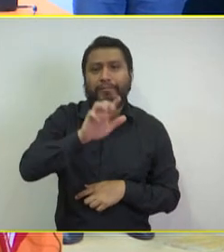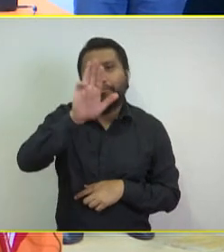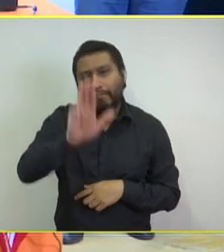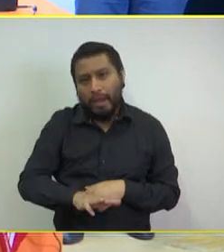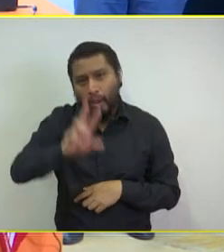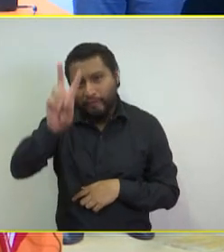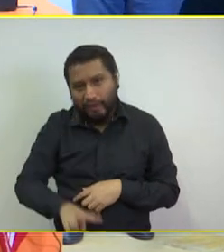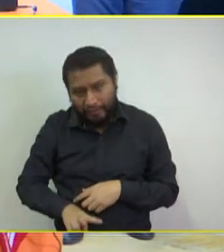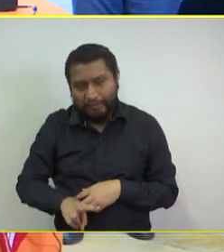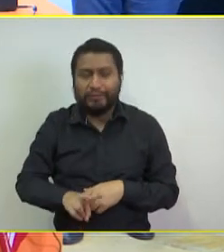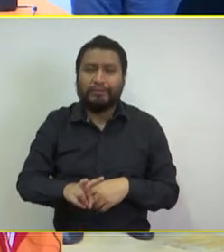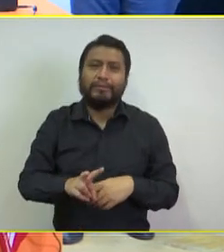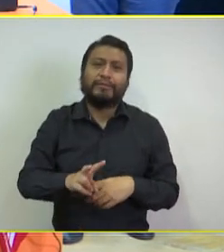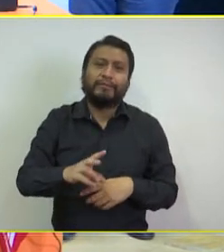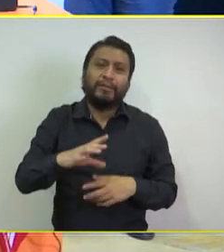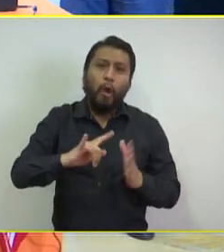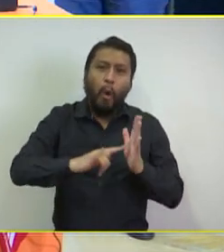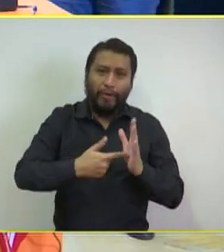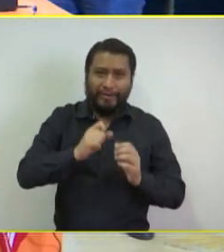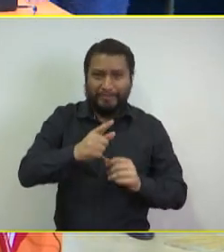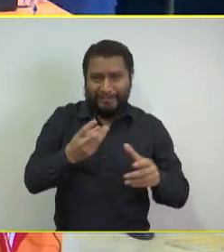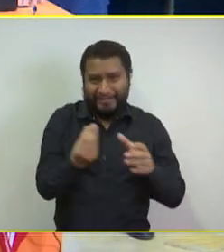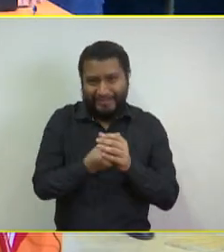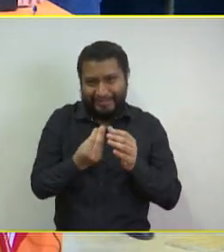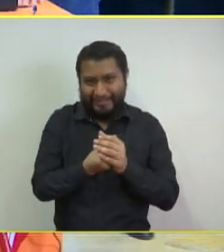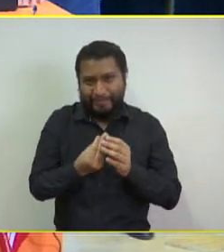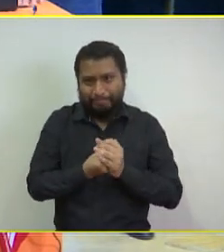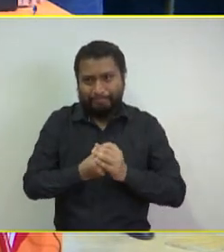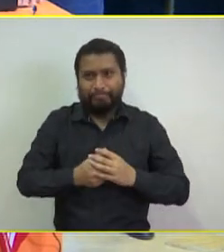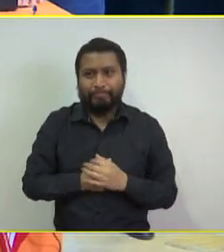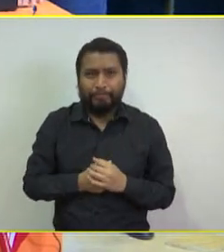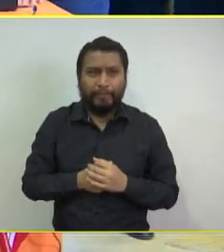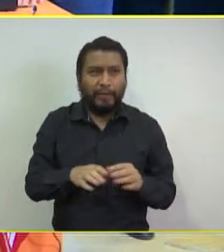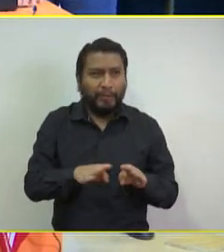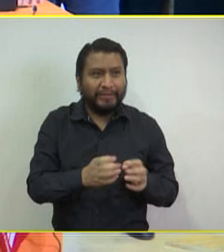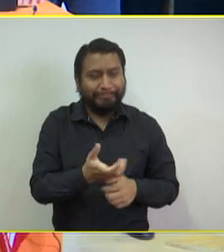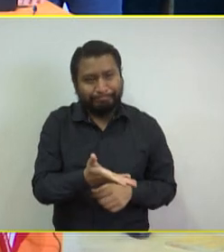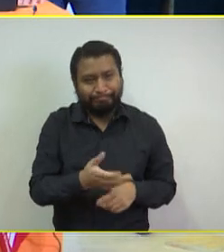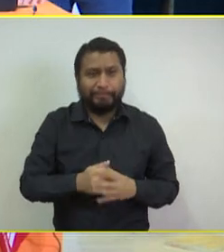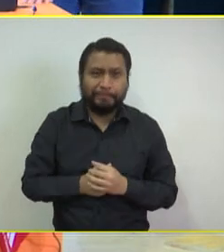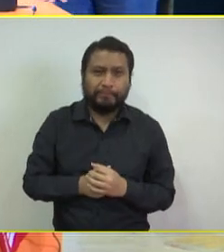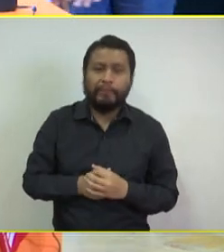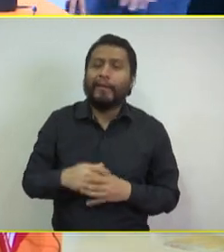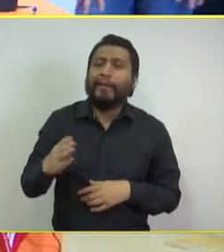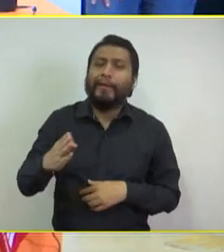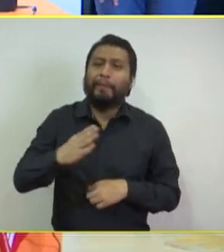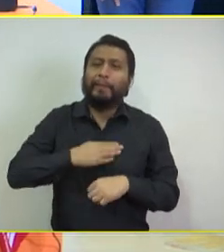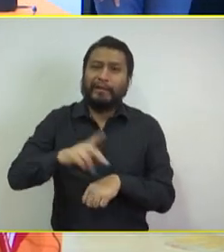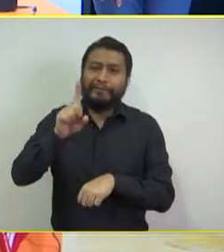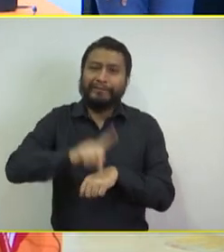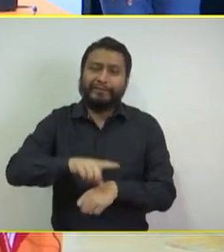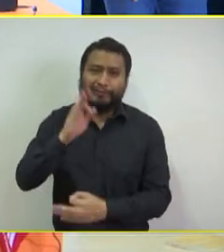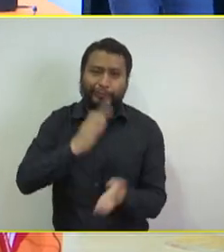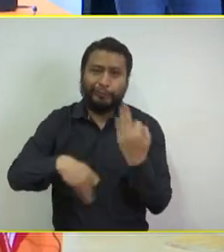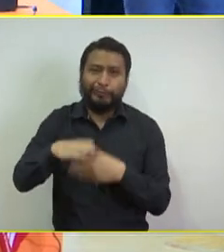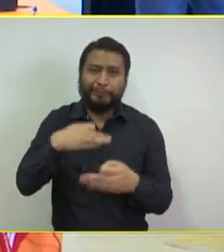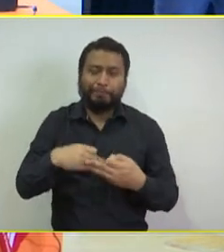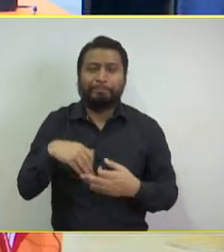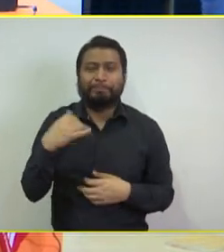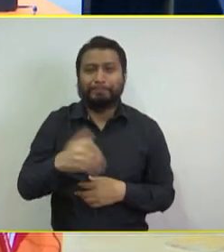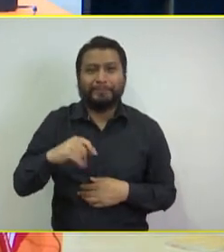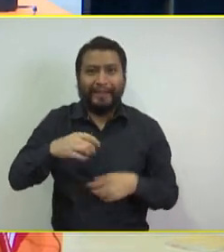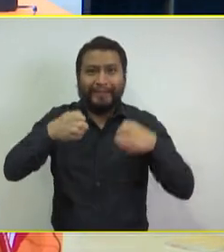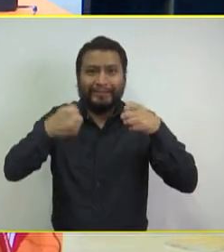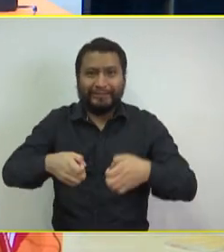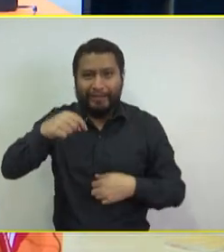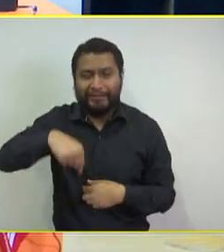o en el horario de clase. Entonces, pues, Clau. Bueno, buenos días a todos. Me da muchísimo gusto estar